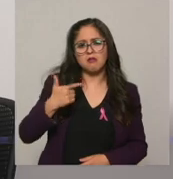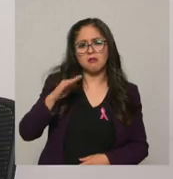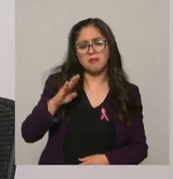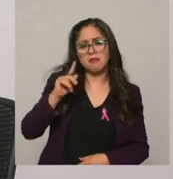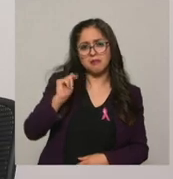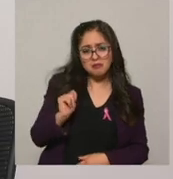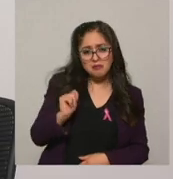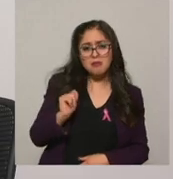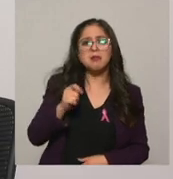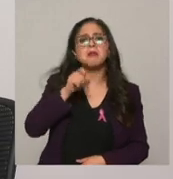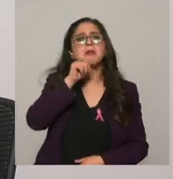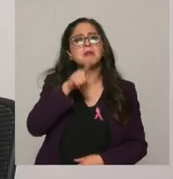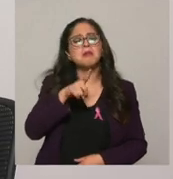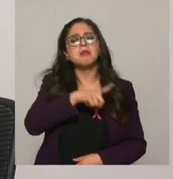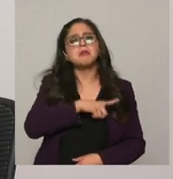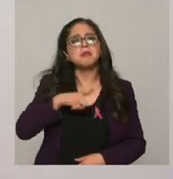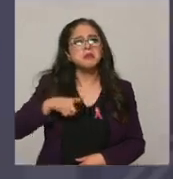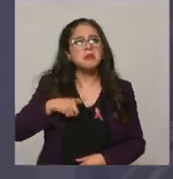tener precaución